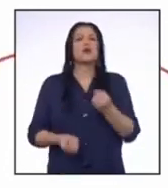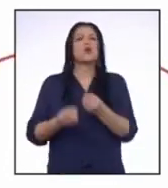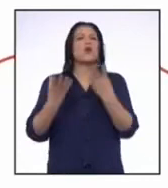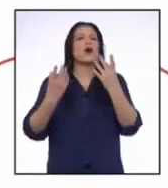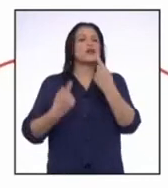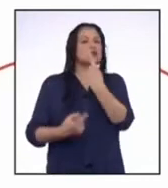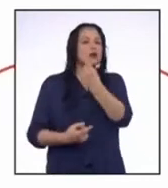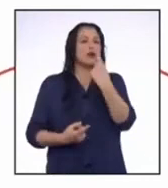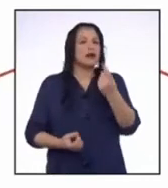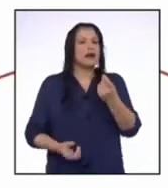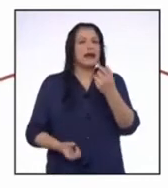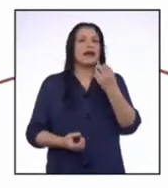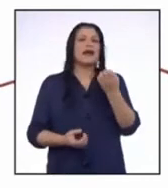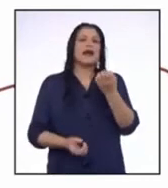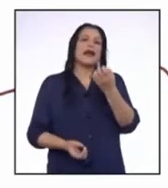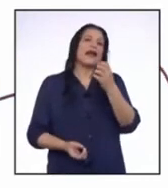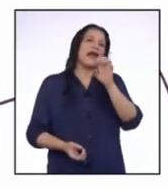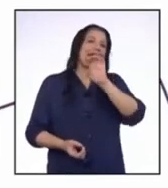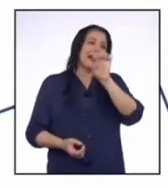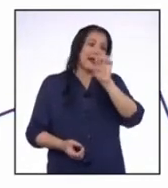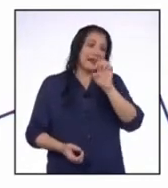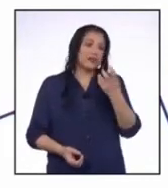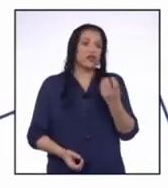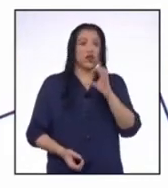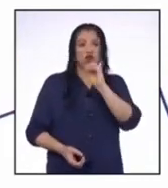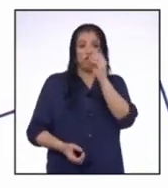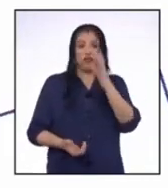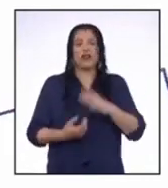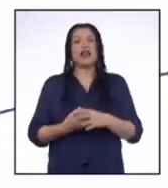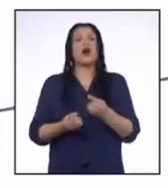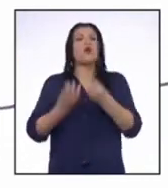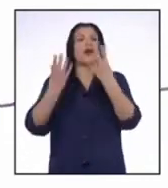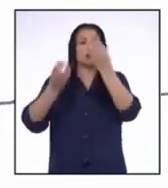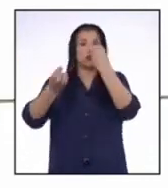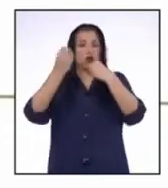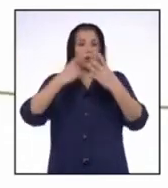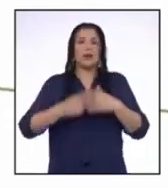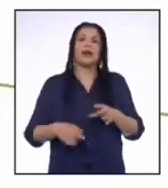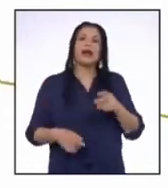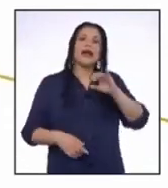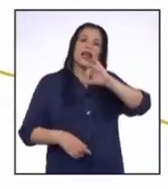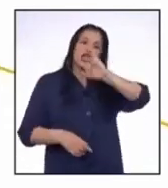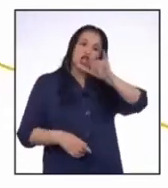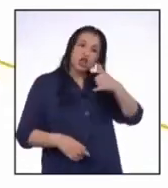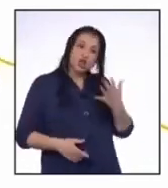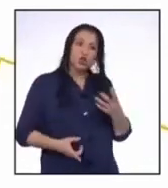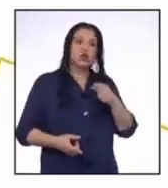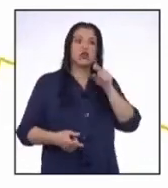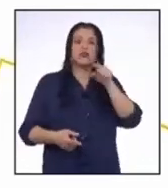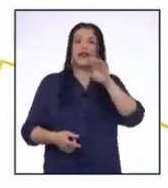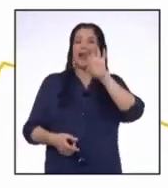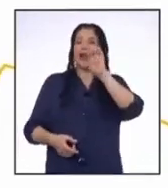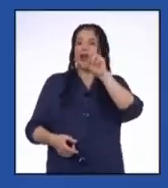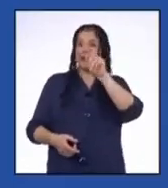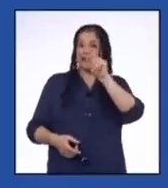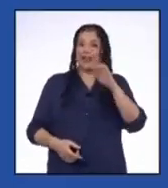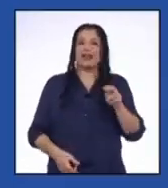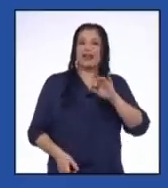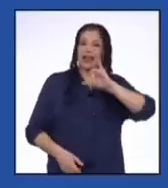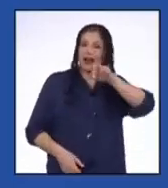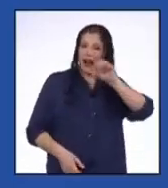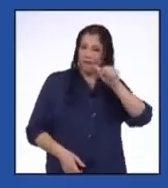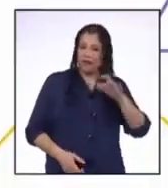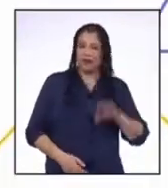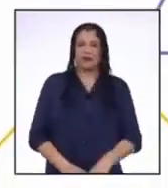calorías que necesita Ernesto y Ofelia. Y Junior, tú calculas las de Ethel y Javier.